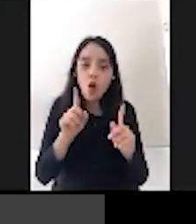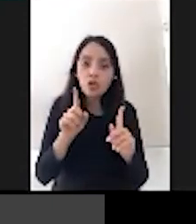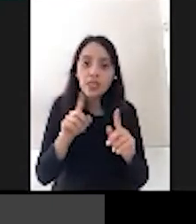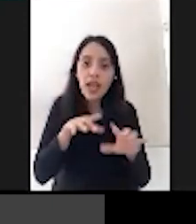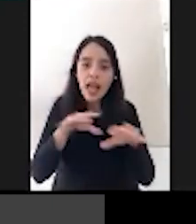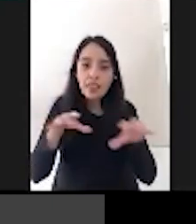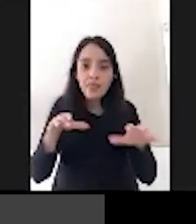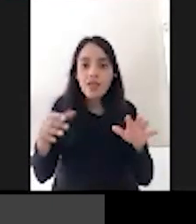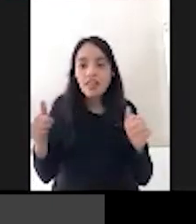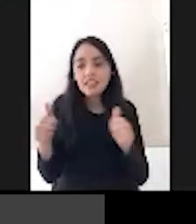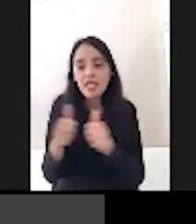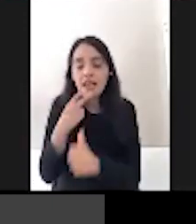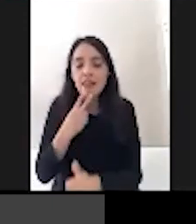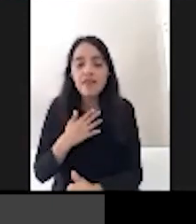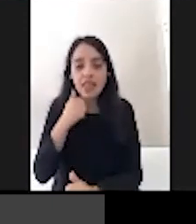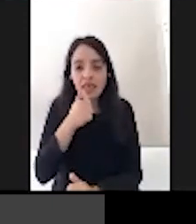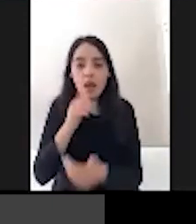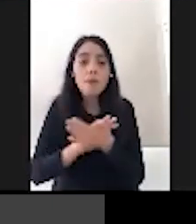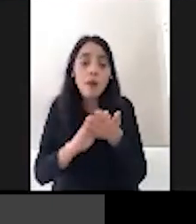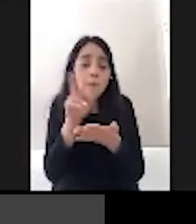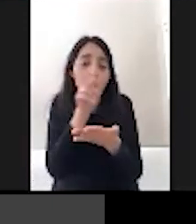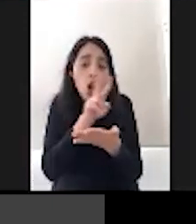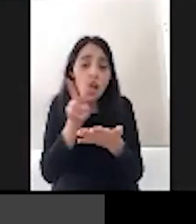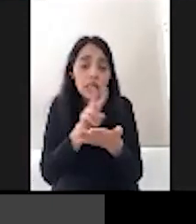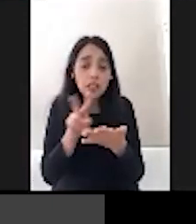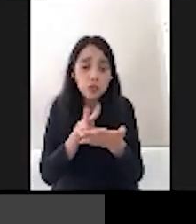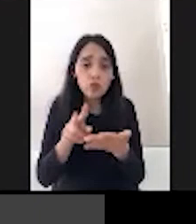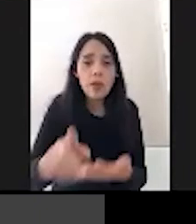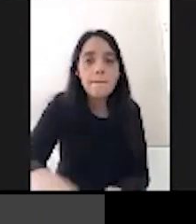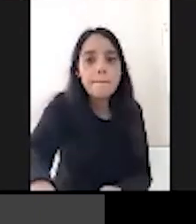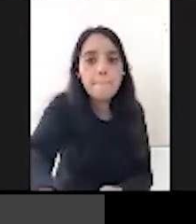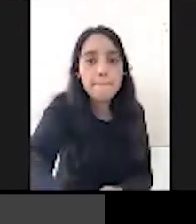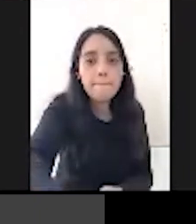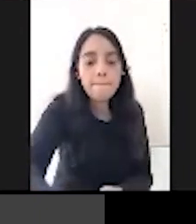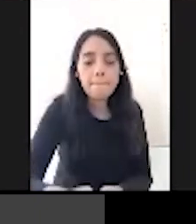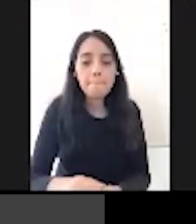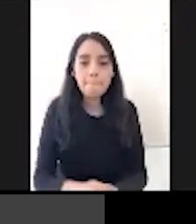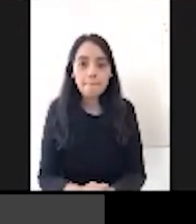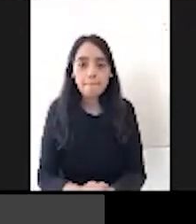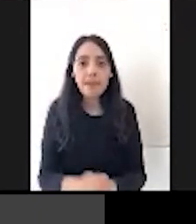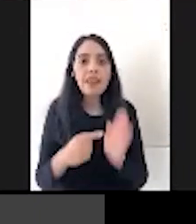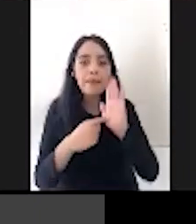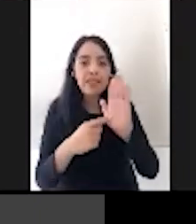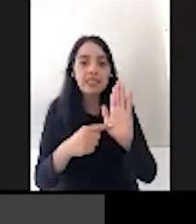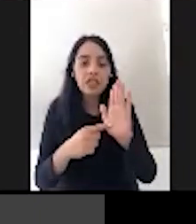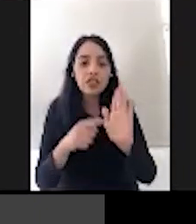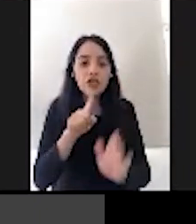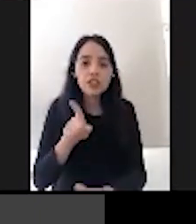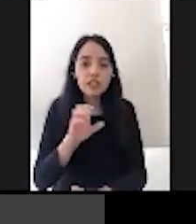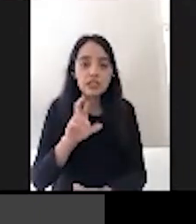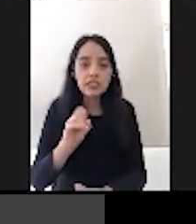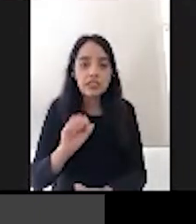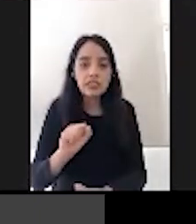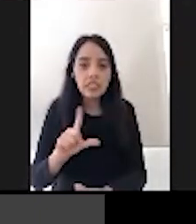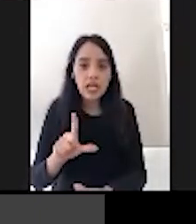ejemplo la lectura, en que se usa tradicionalmente este paradigma que se llama de presentación serial rápida, en que las palabras que constituyen